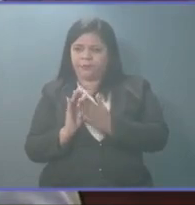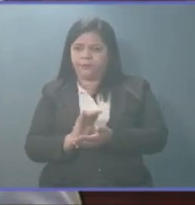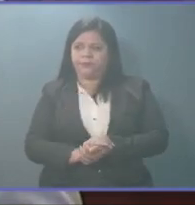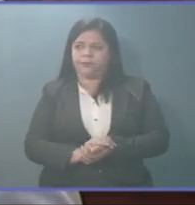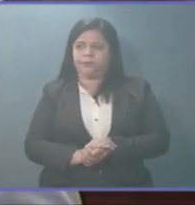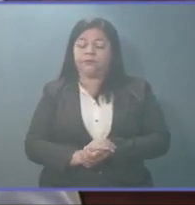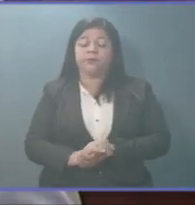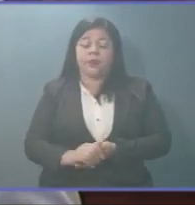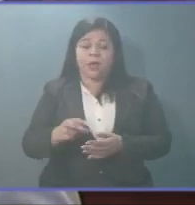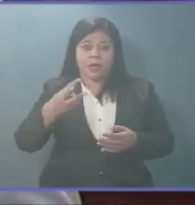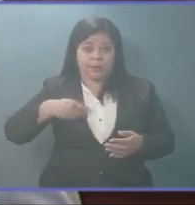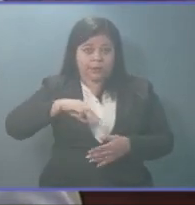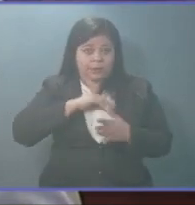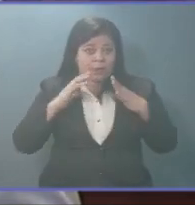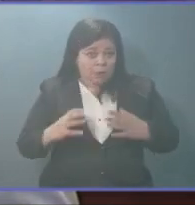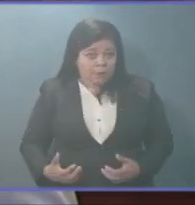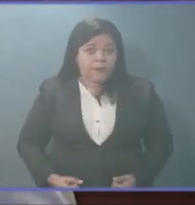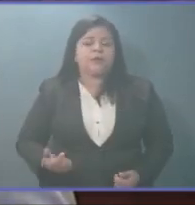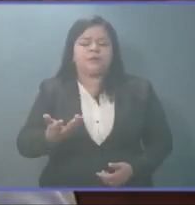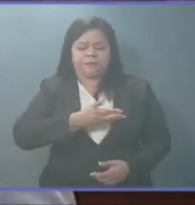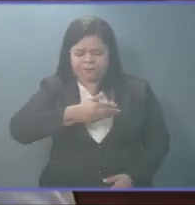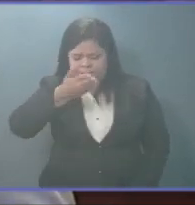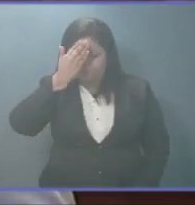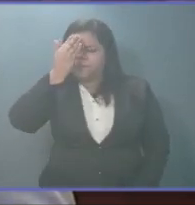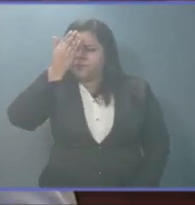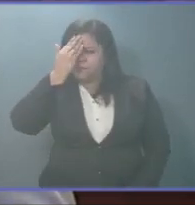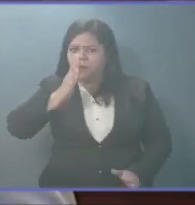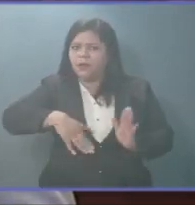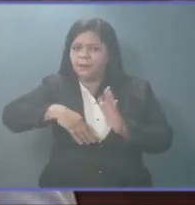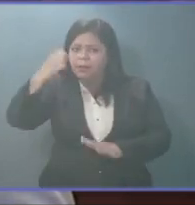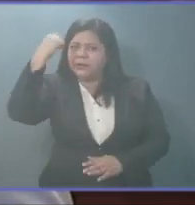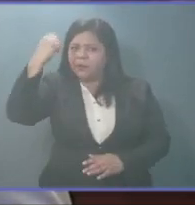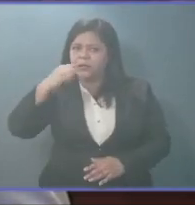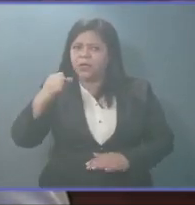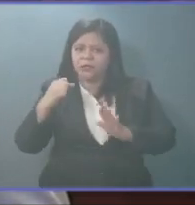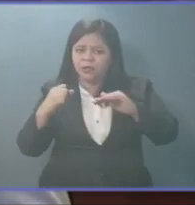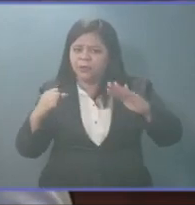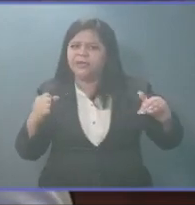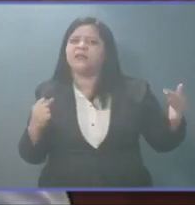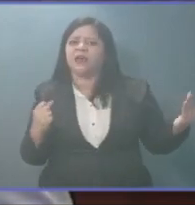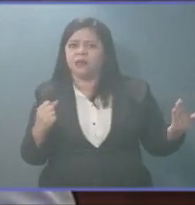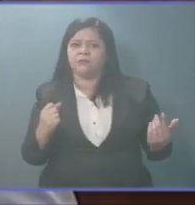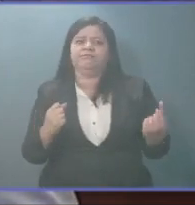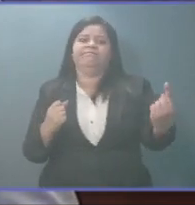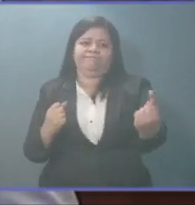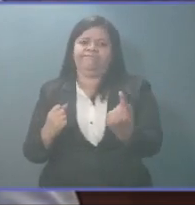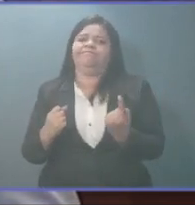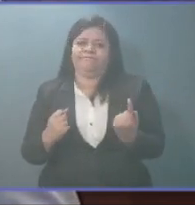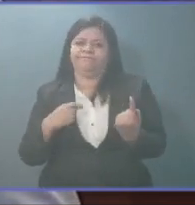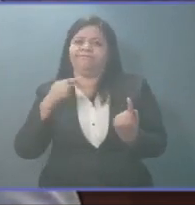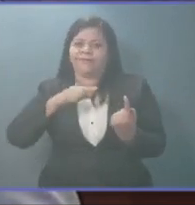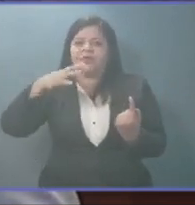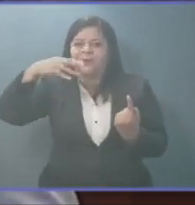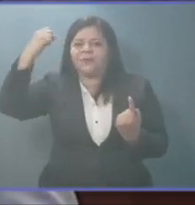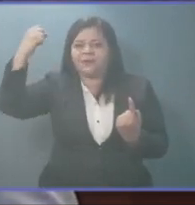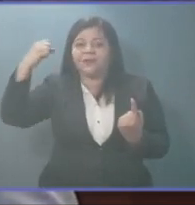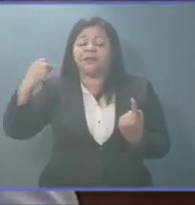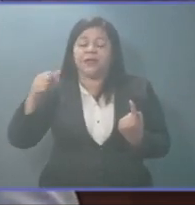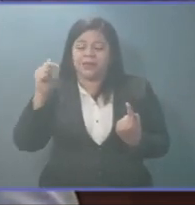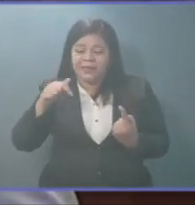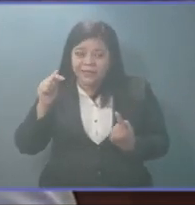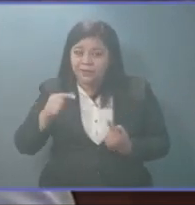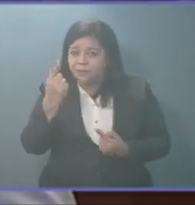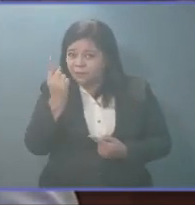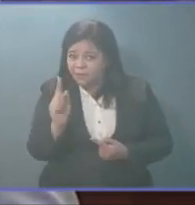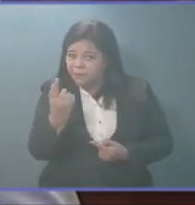En gobernación somos conscientes que la mayor riqueza de este país es su gente. Por eso, desde nuestro primer día de